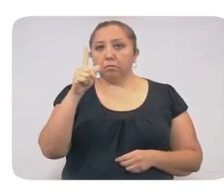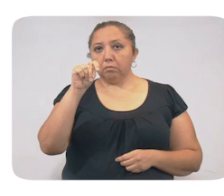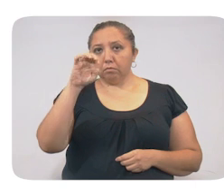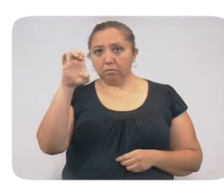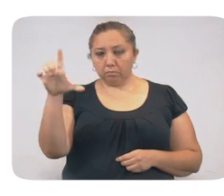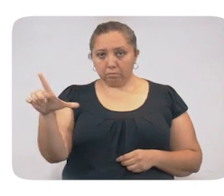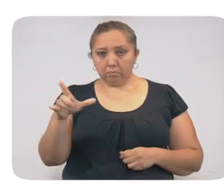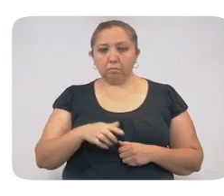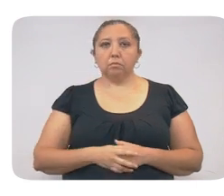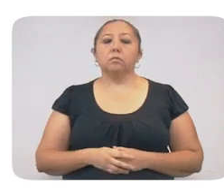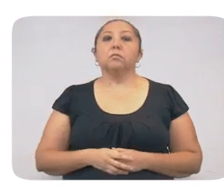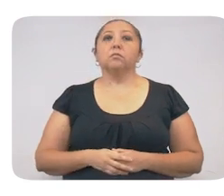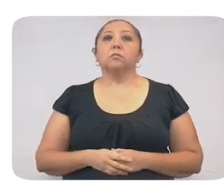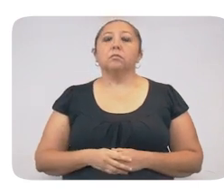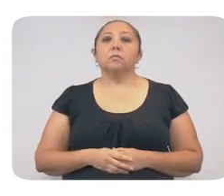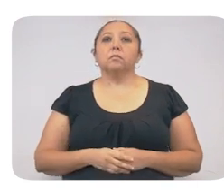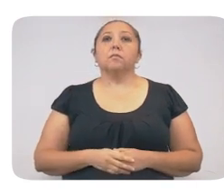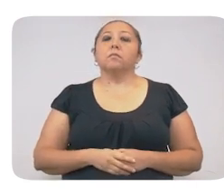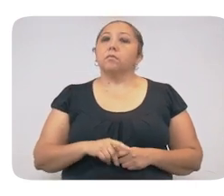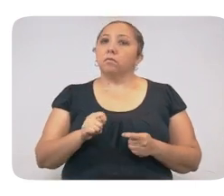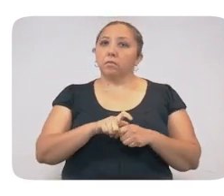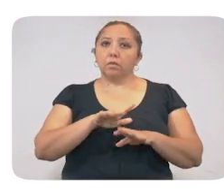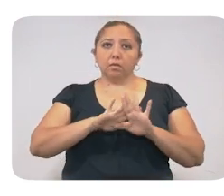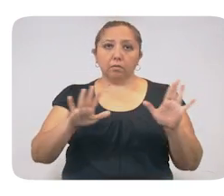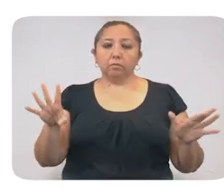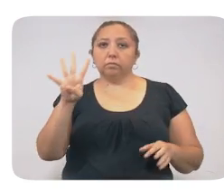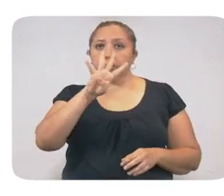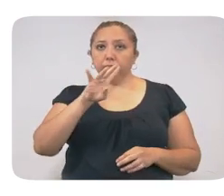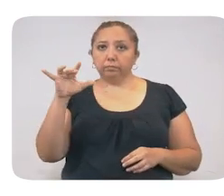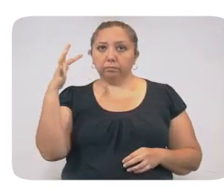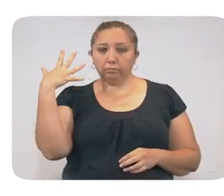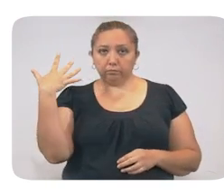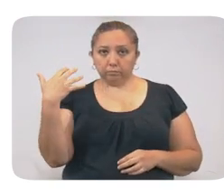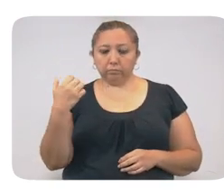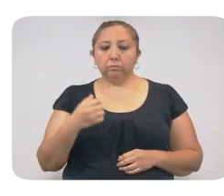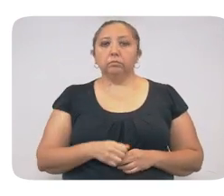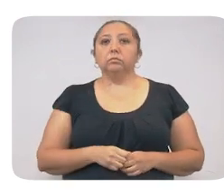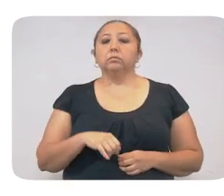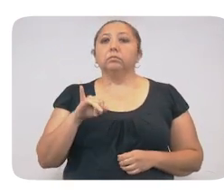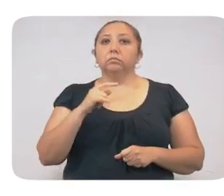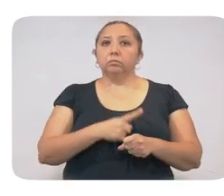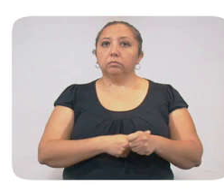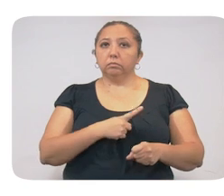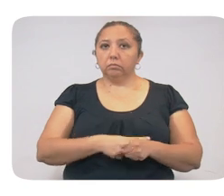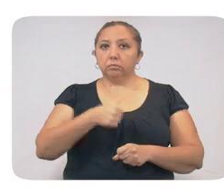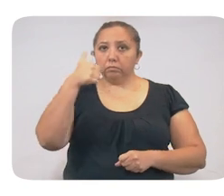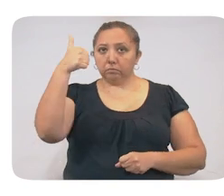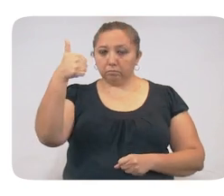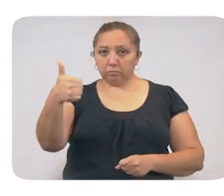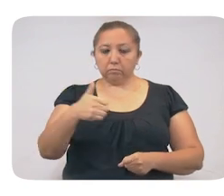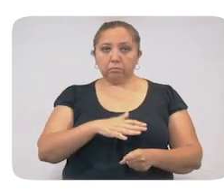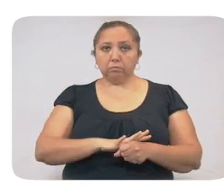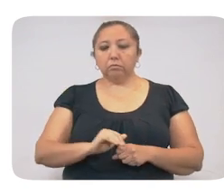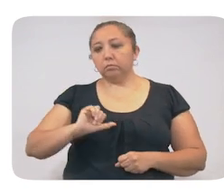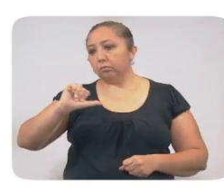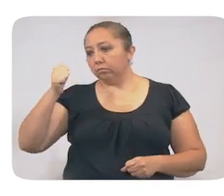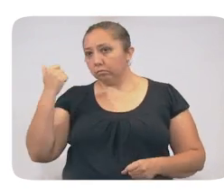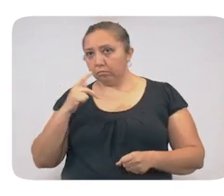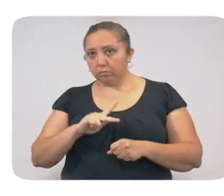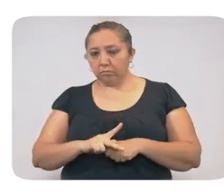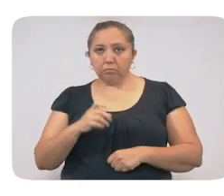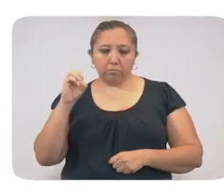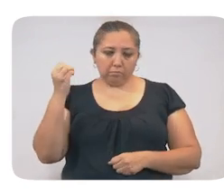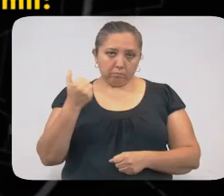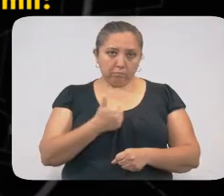y Tixcocó. En total, ya son 456 casos positivos, 6 de los cuales son de otro país u